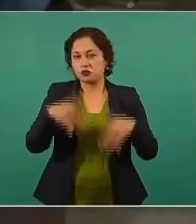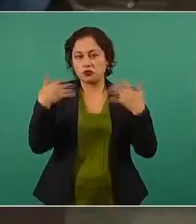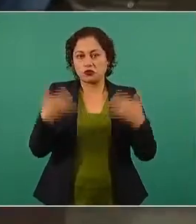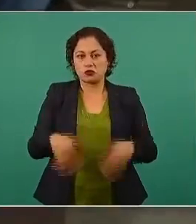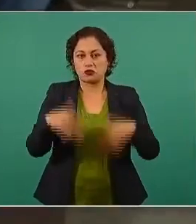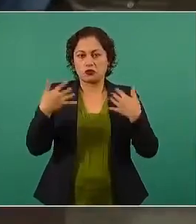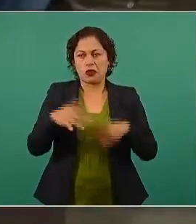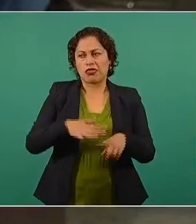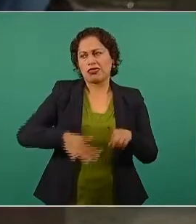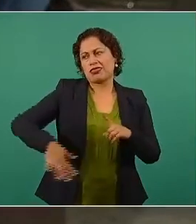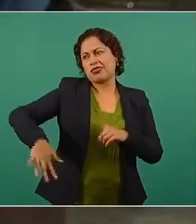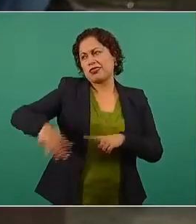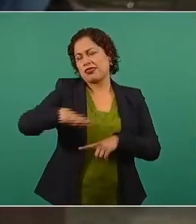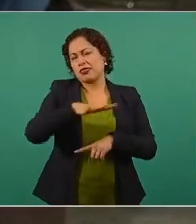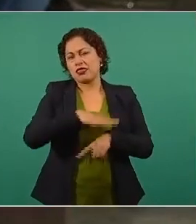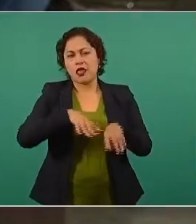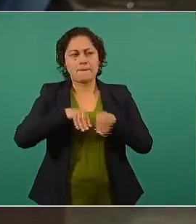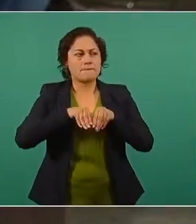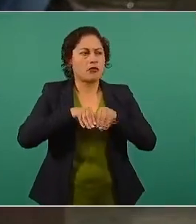generalizada.